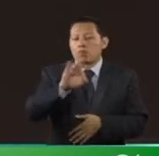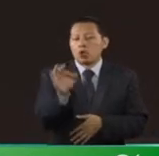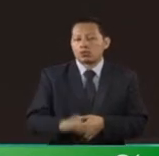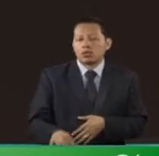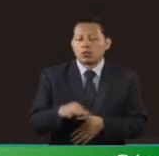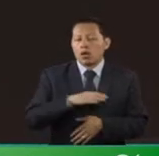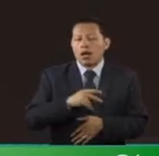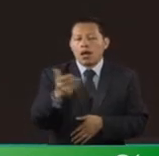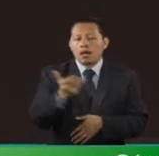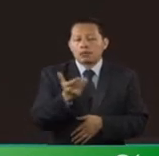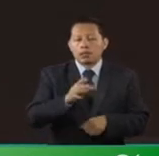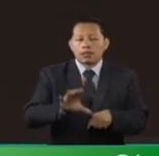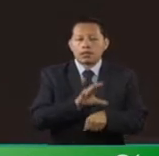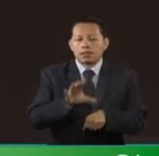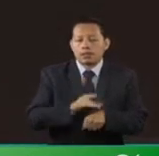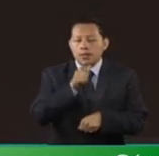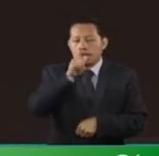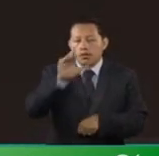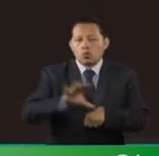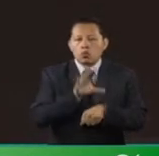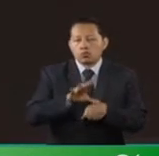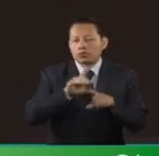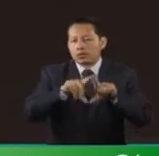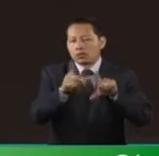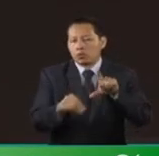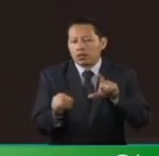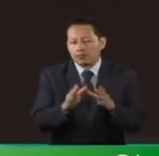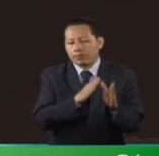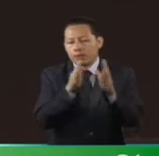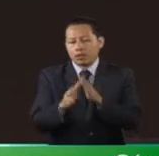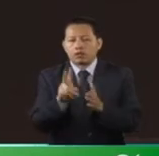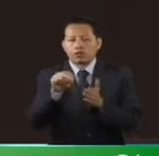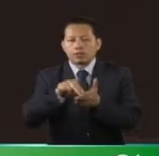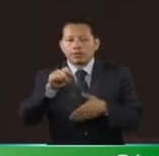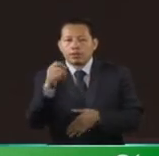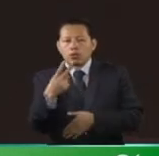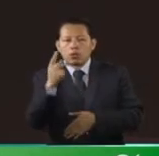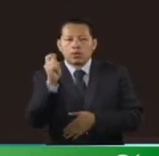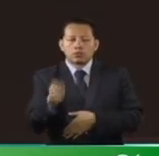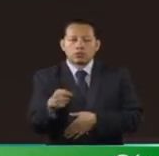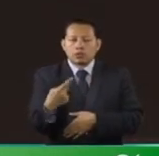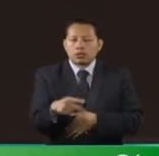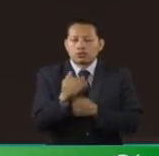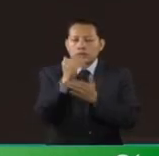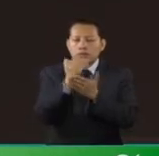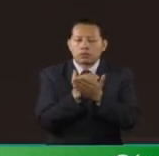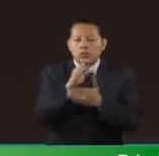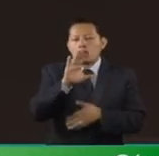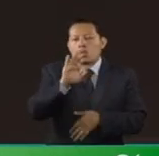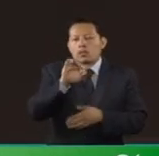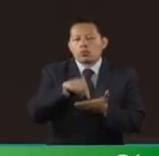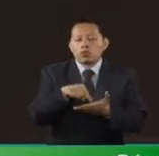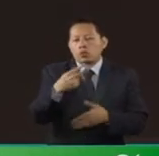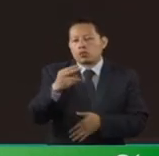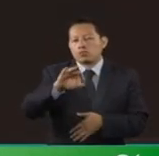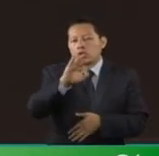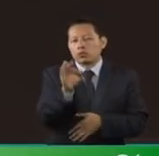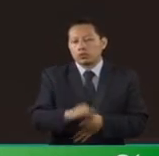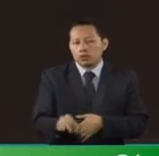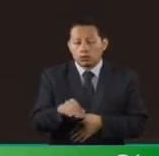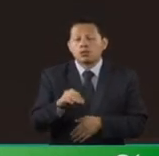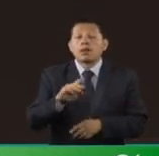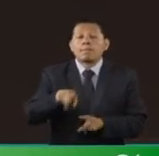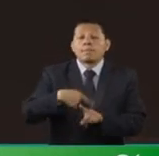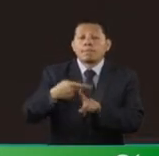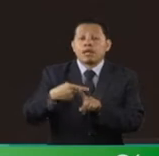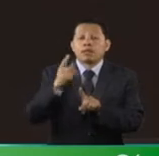de la generación de energía eléctrica nacional. Para el 2022, esta disminuyó al 40.2%.